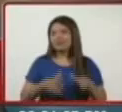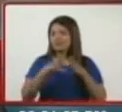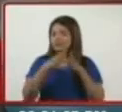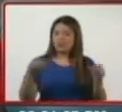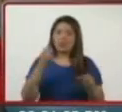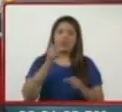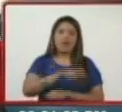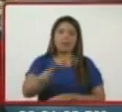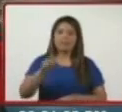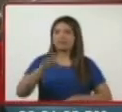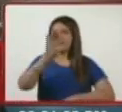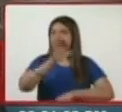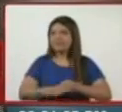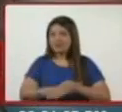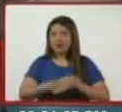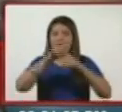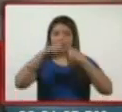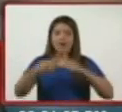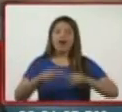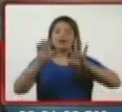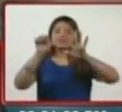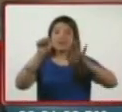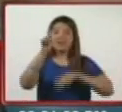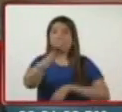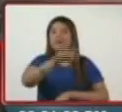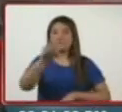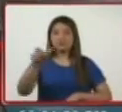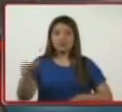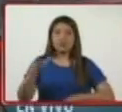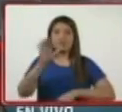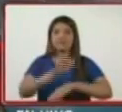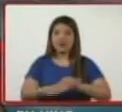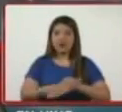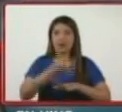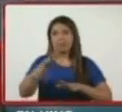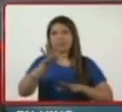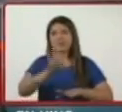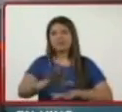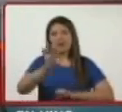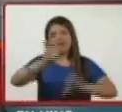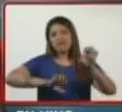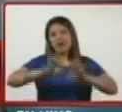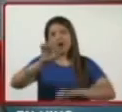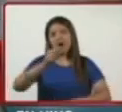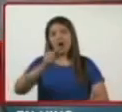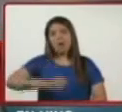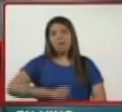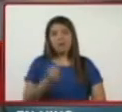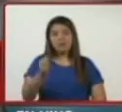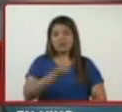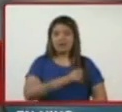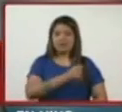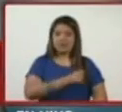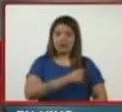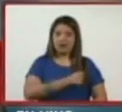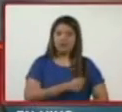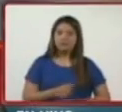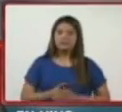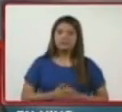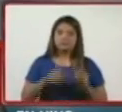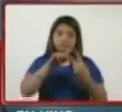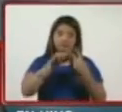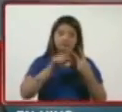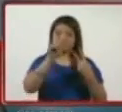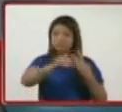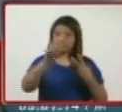hemos detenido. En total son 6 personas, que ha sido el balance: el policía de Chacao, las 2 personas que